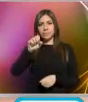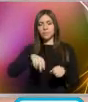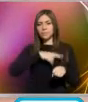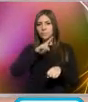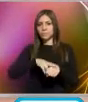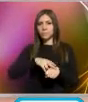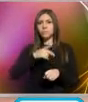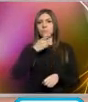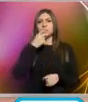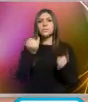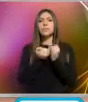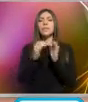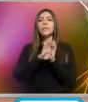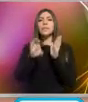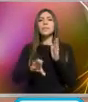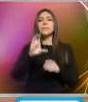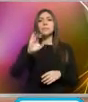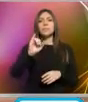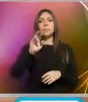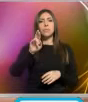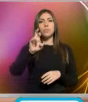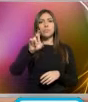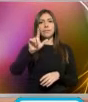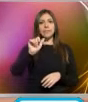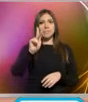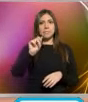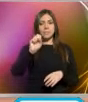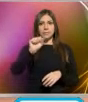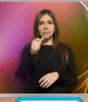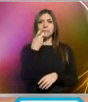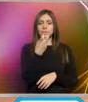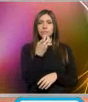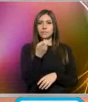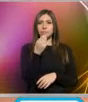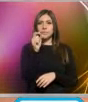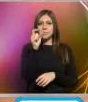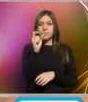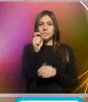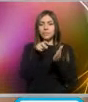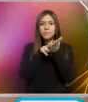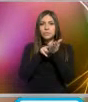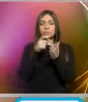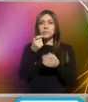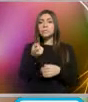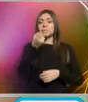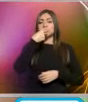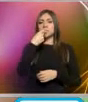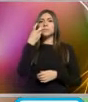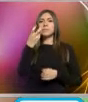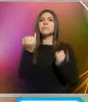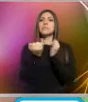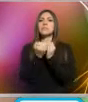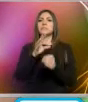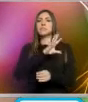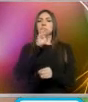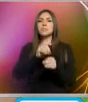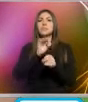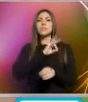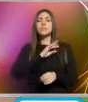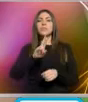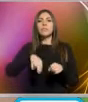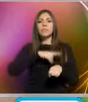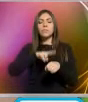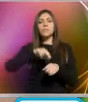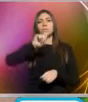cual, como la ciruela pasa. La ciruela pasa es un muy buen laxante natural, tiene gran contenido de fibra. También el té de cena